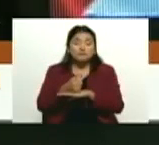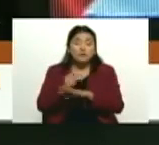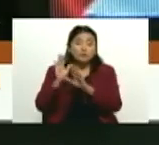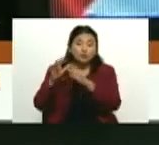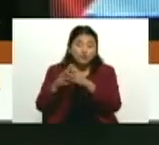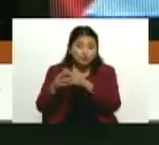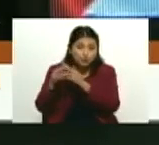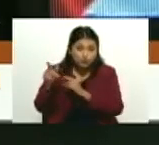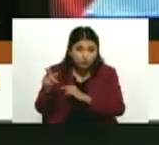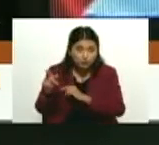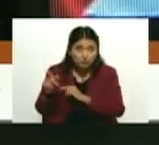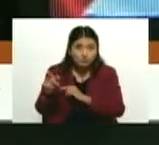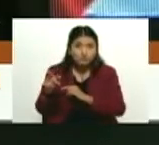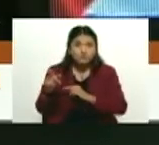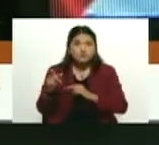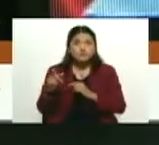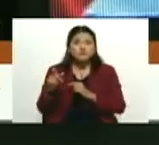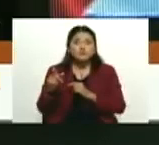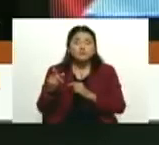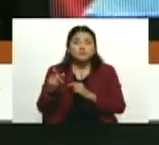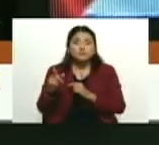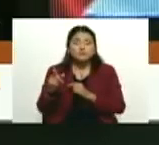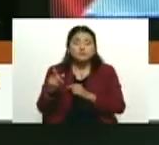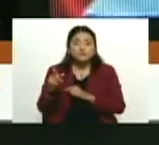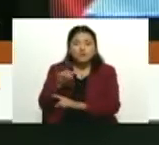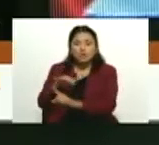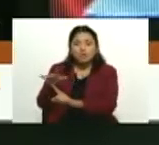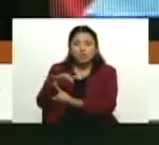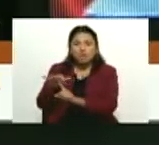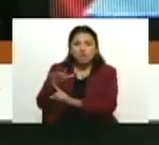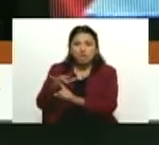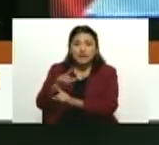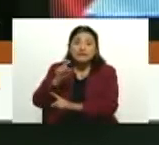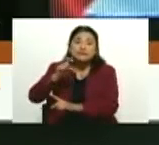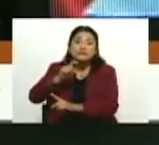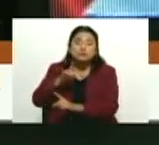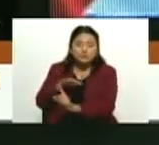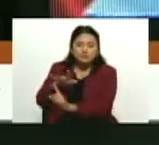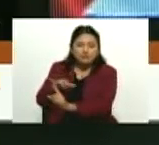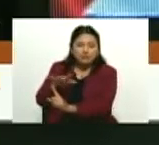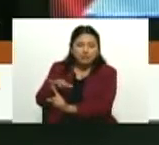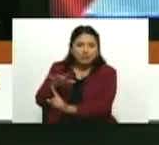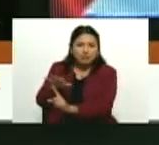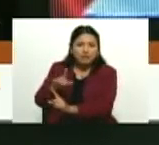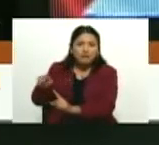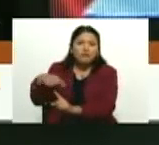utiliza el imperialismo para satisfacer sus necesidades internas